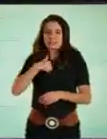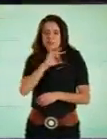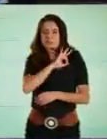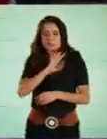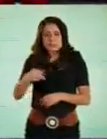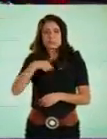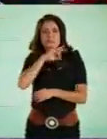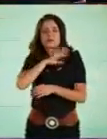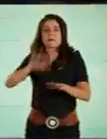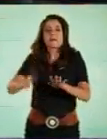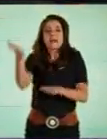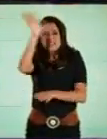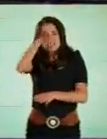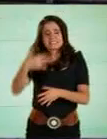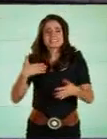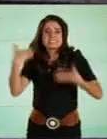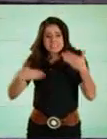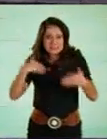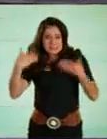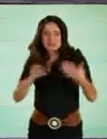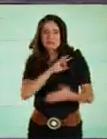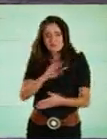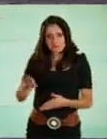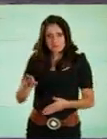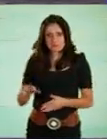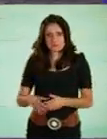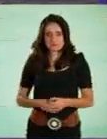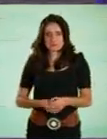Aurelia, tú puedes. El básquetbol es divertido.